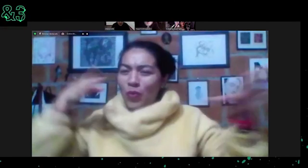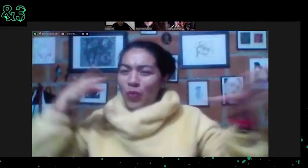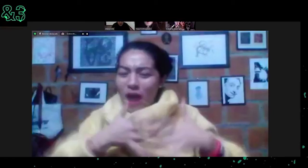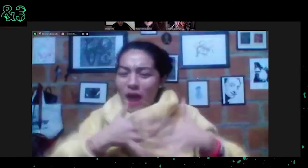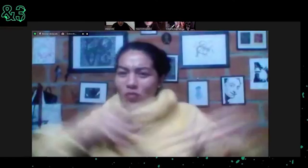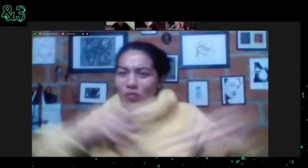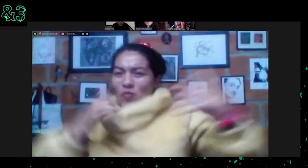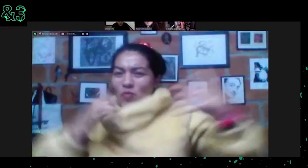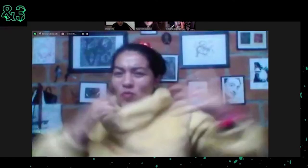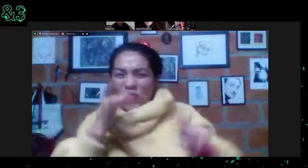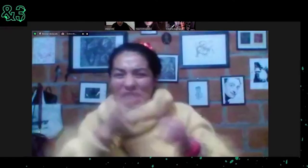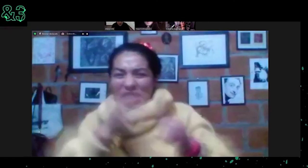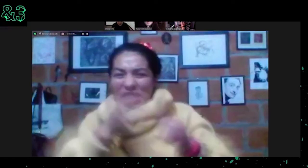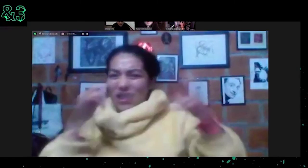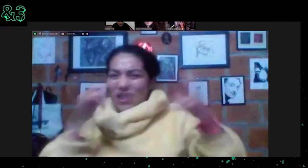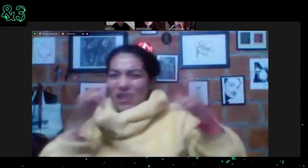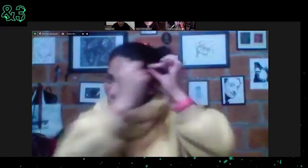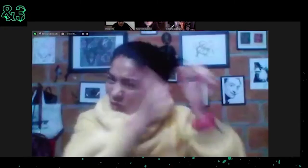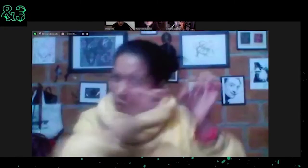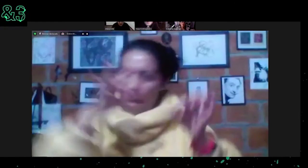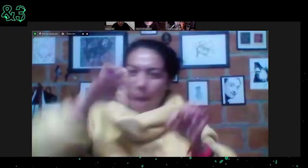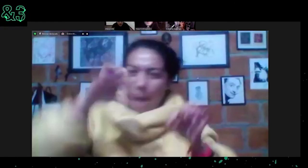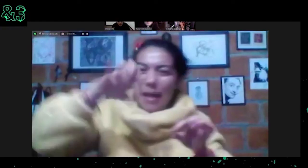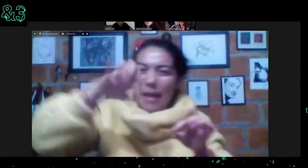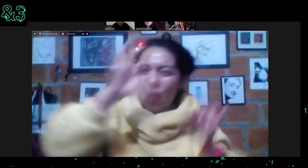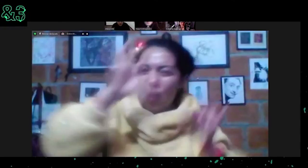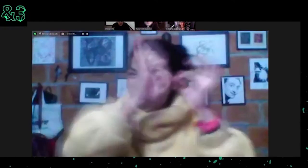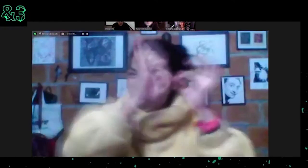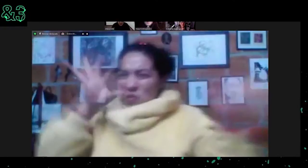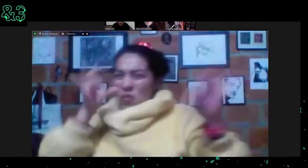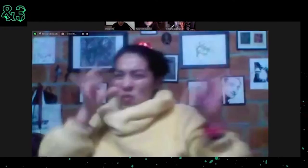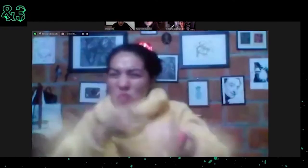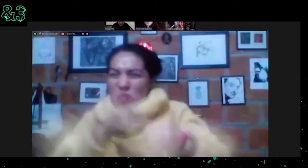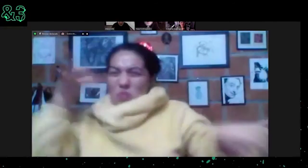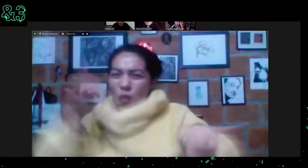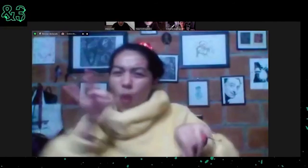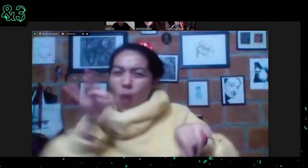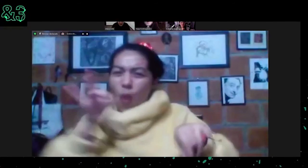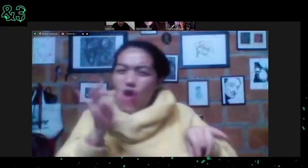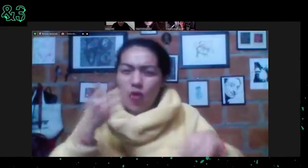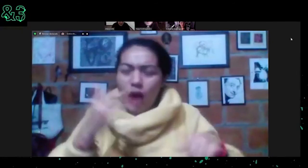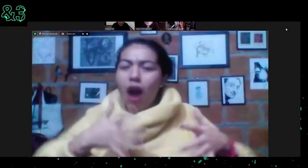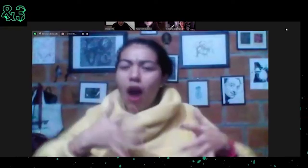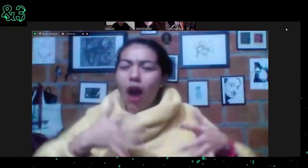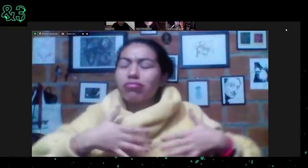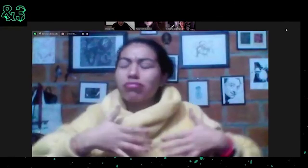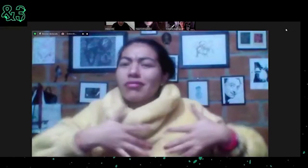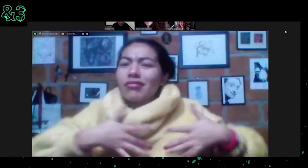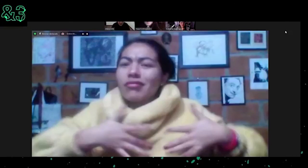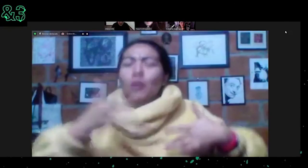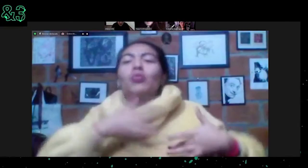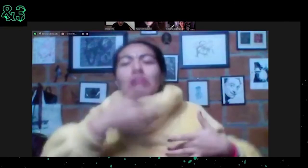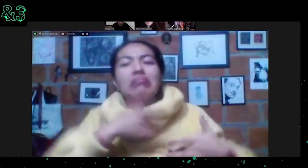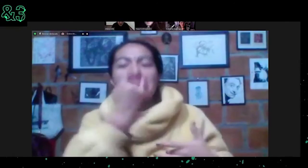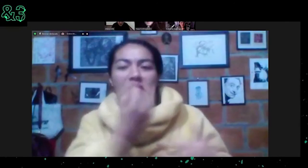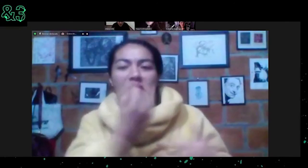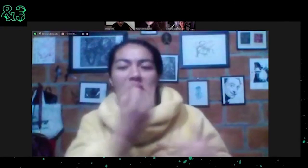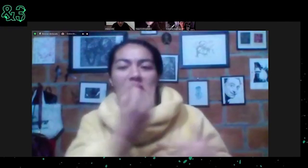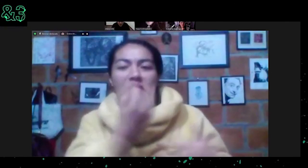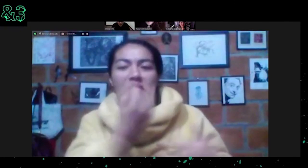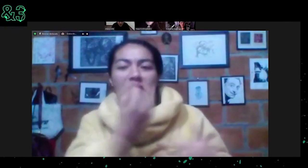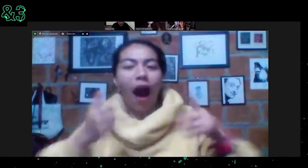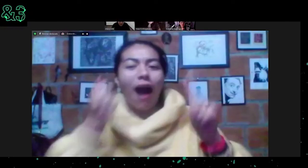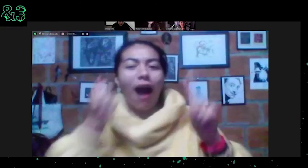que podemos de alguna forma sentir con el cuerpo y que a veces uno a veces siente que el sonido le invade